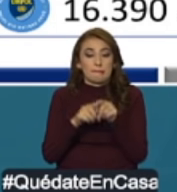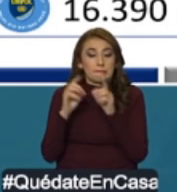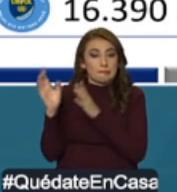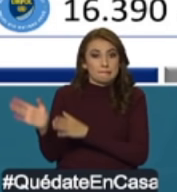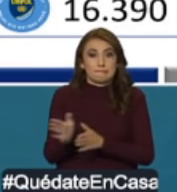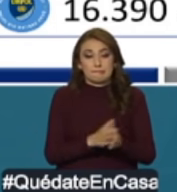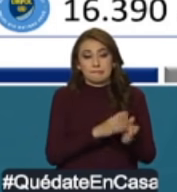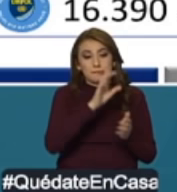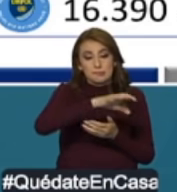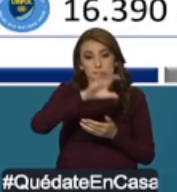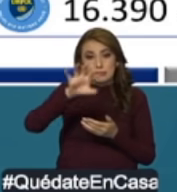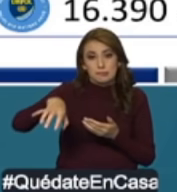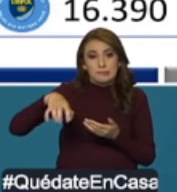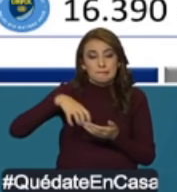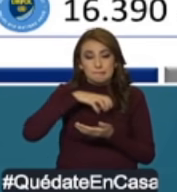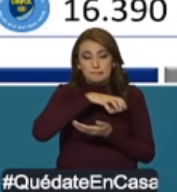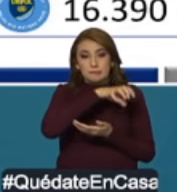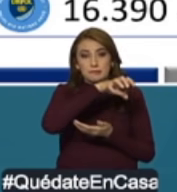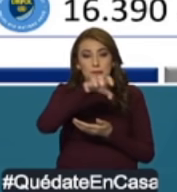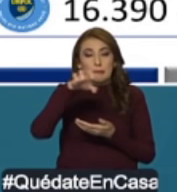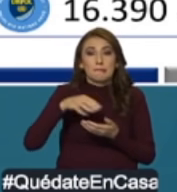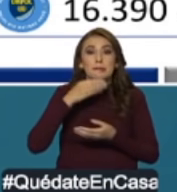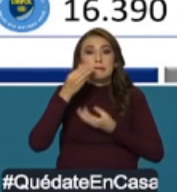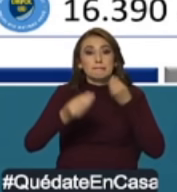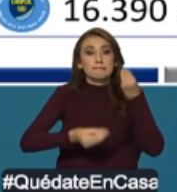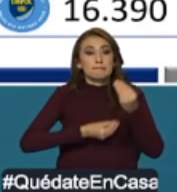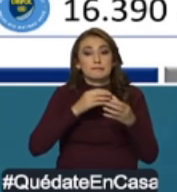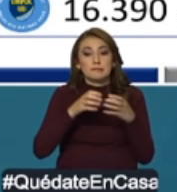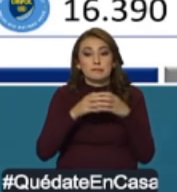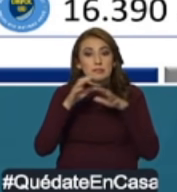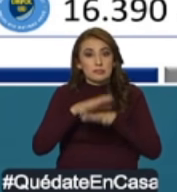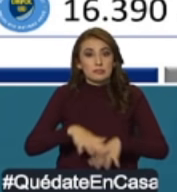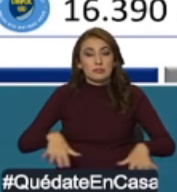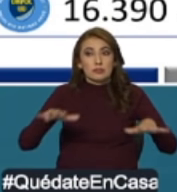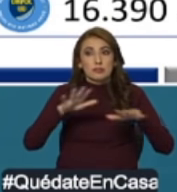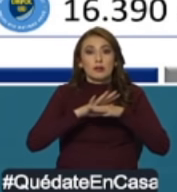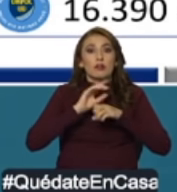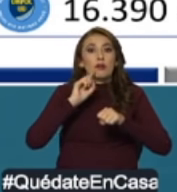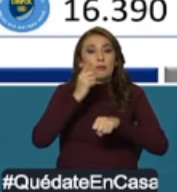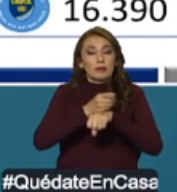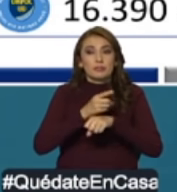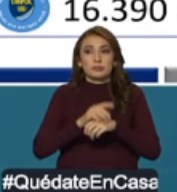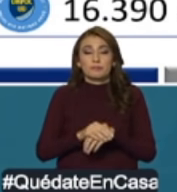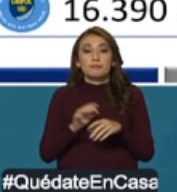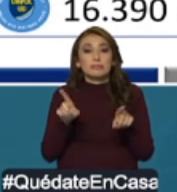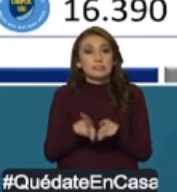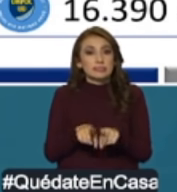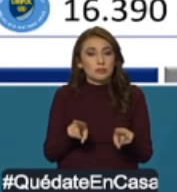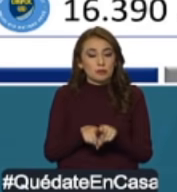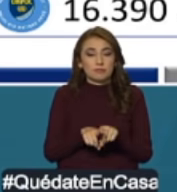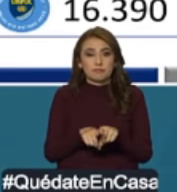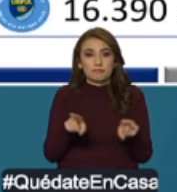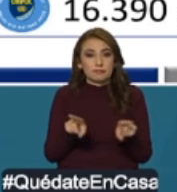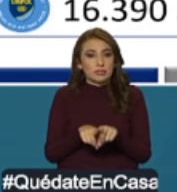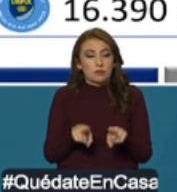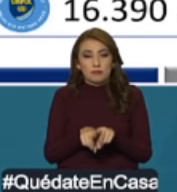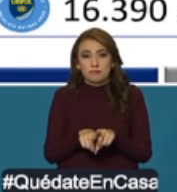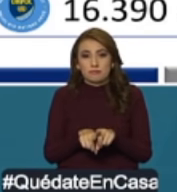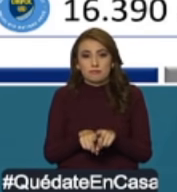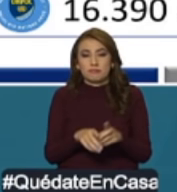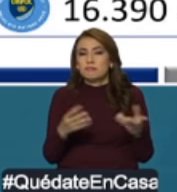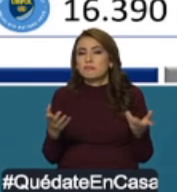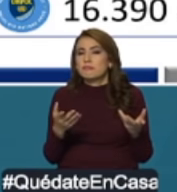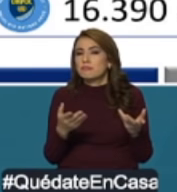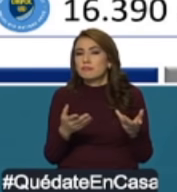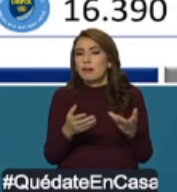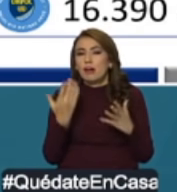partes policiales a aquellos que abandonan los cercos que tenían obligación de hacerla, así como también a las personas que vienen desde